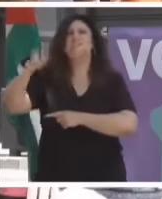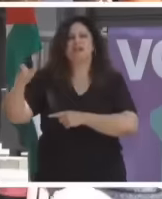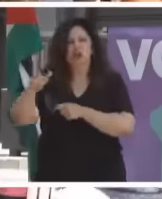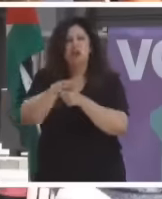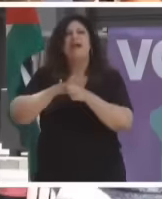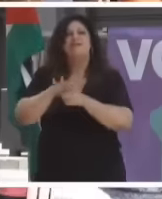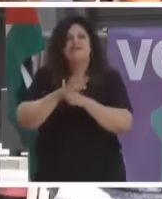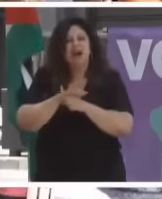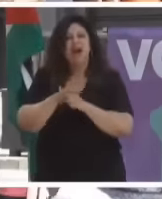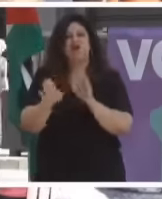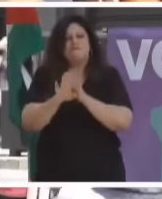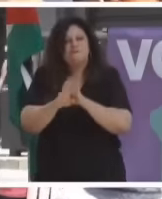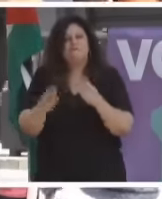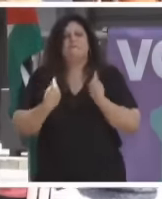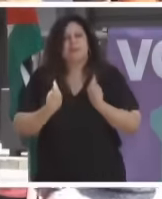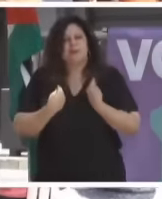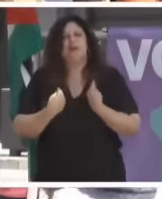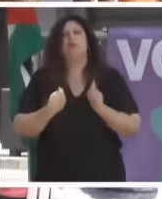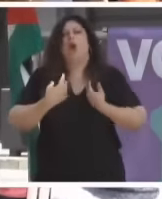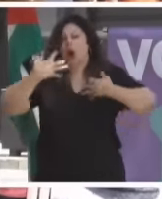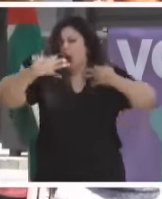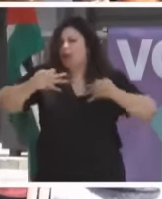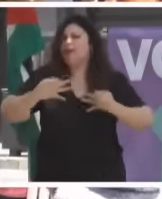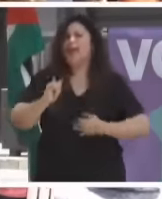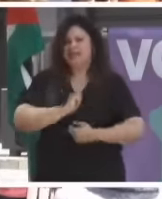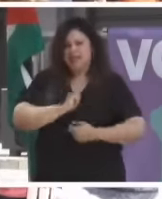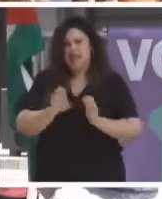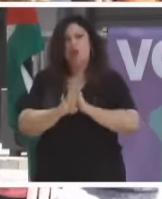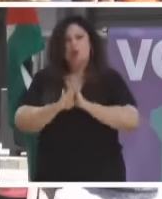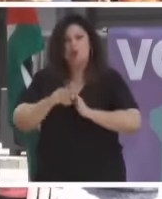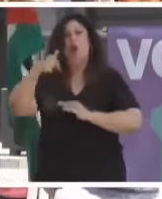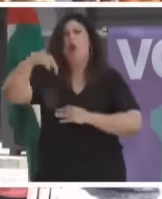sus territorios y que no se pierda su identidad.